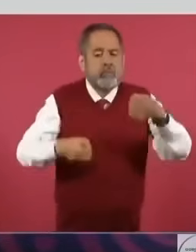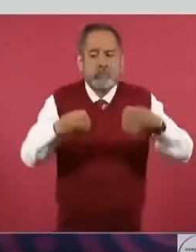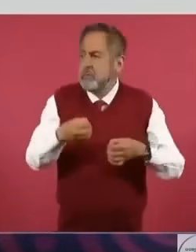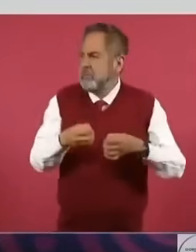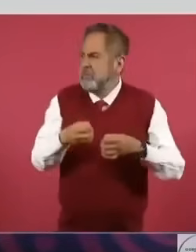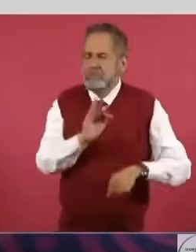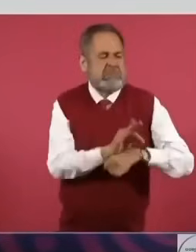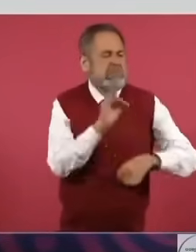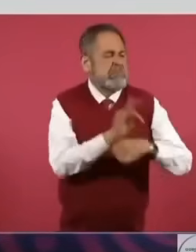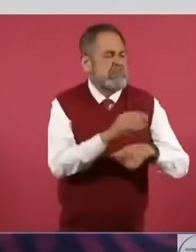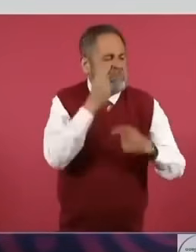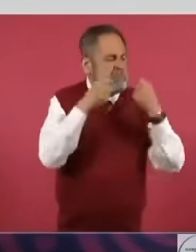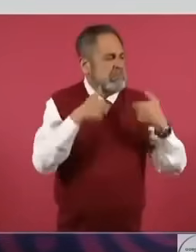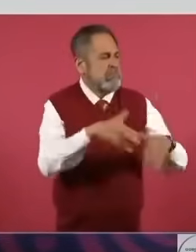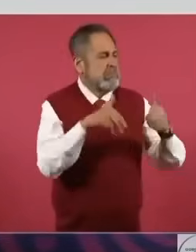de un juez